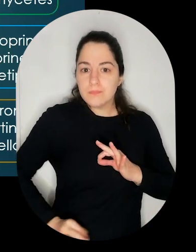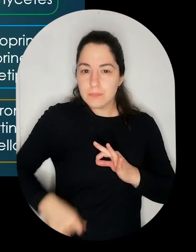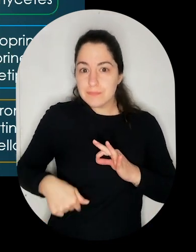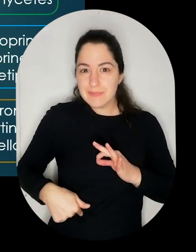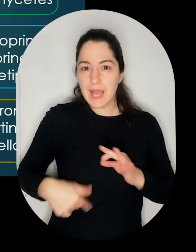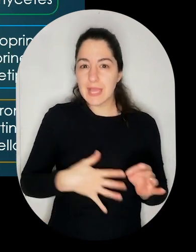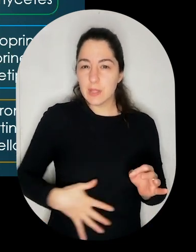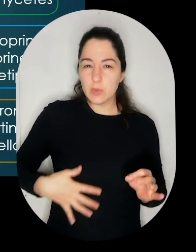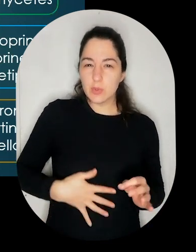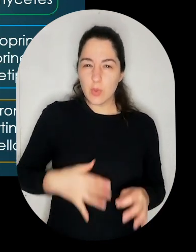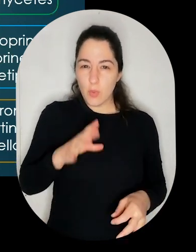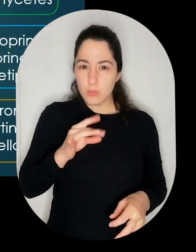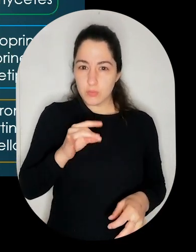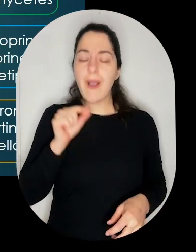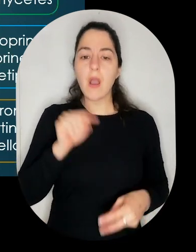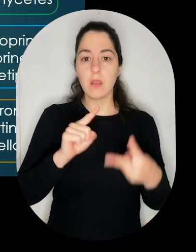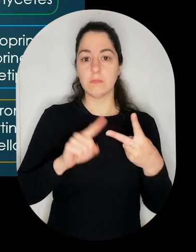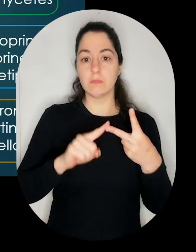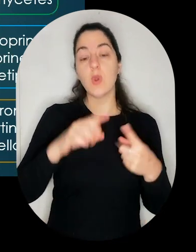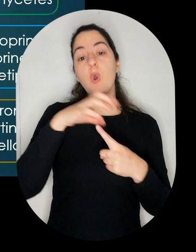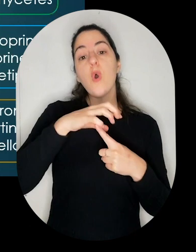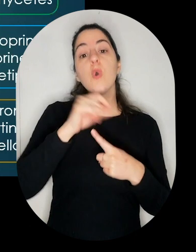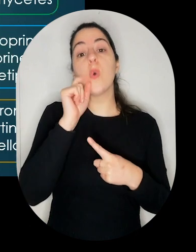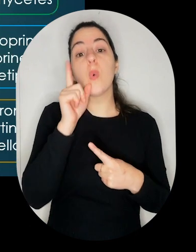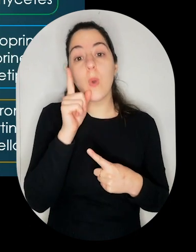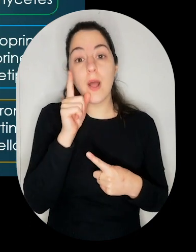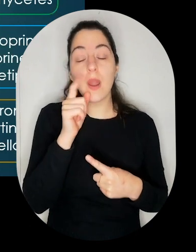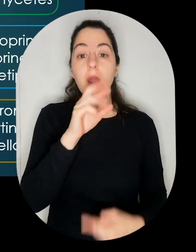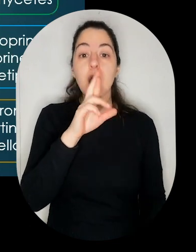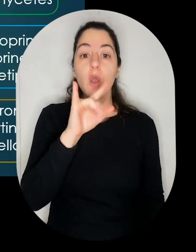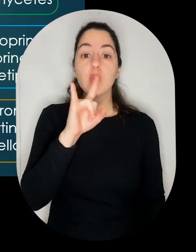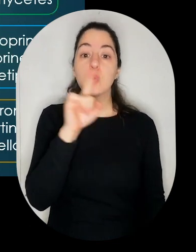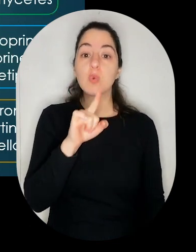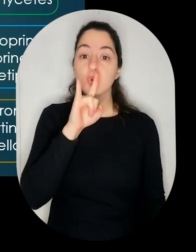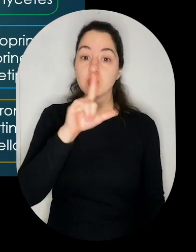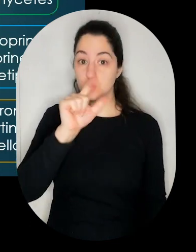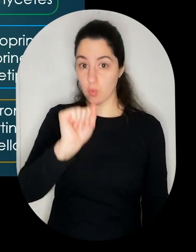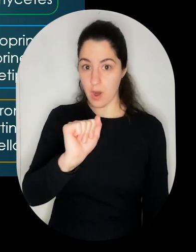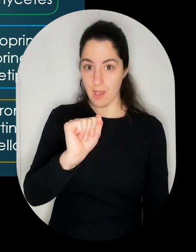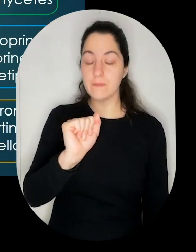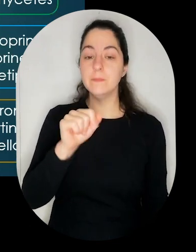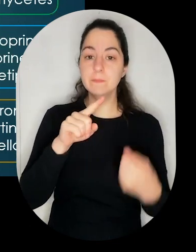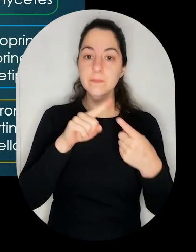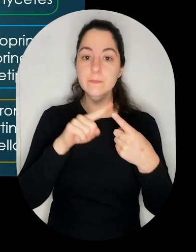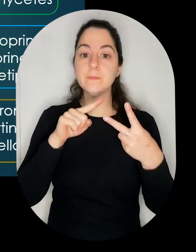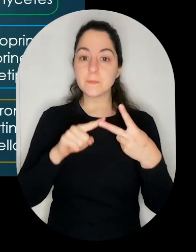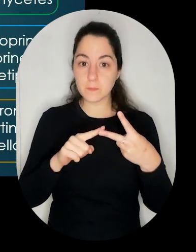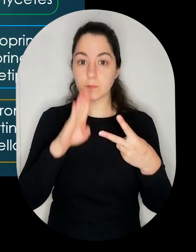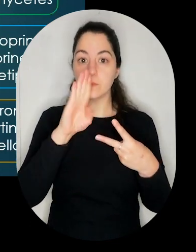causando una gastroenteritis irritativa. Y ahí tenemos hongos del género rúsula, hay rúsulas comestibles y rúsulas